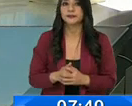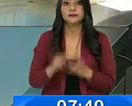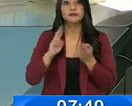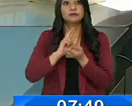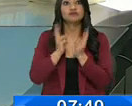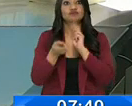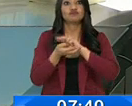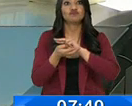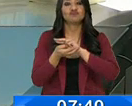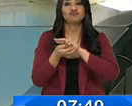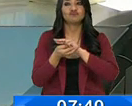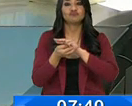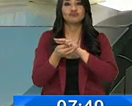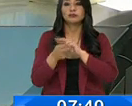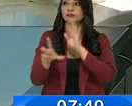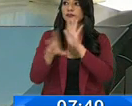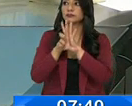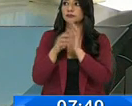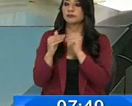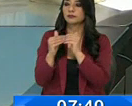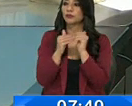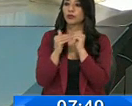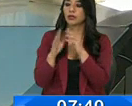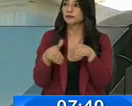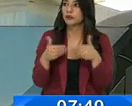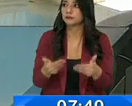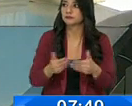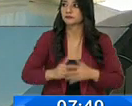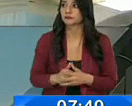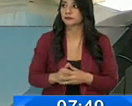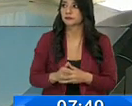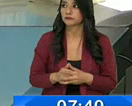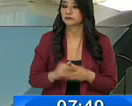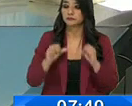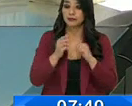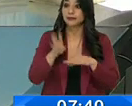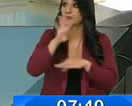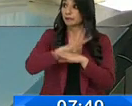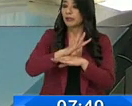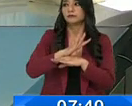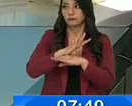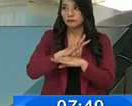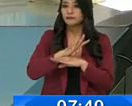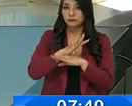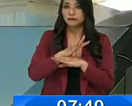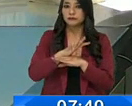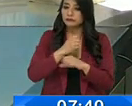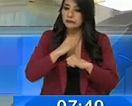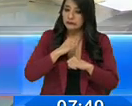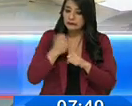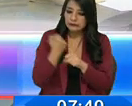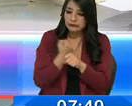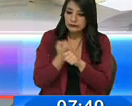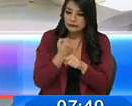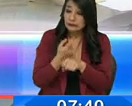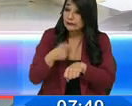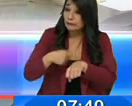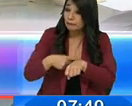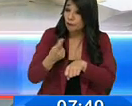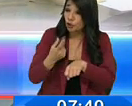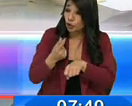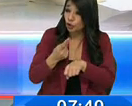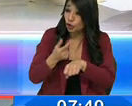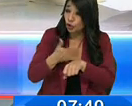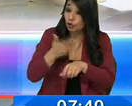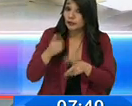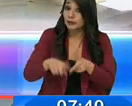reformas al Código de la Democracia. Si bien la Asamblea se ha empeñado en esta carrera contra el tiempo, si es que se quiere que entre